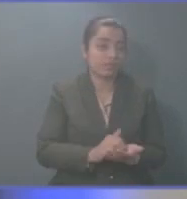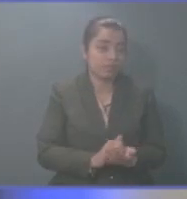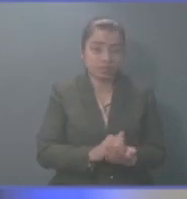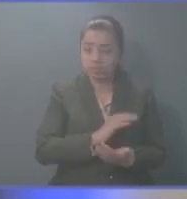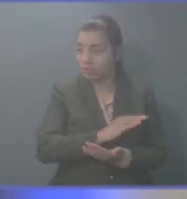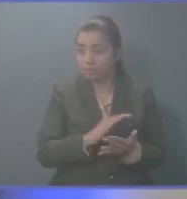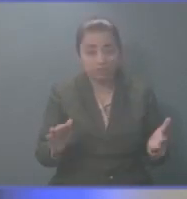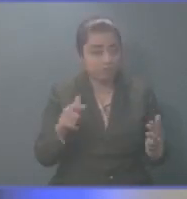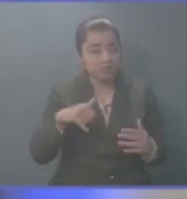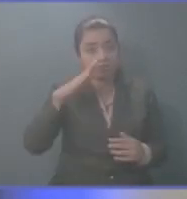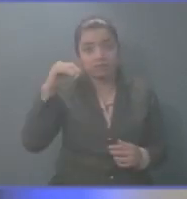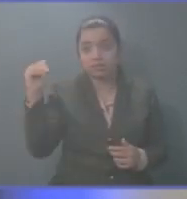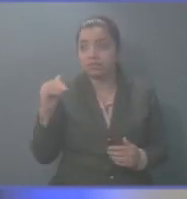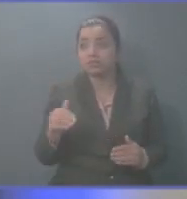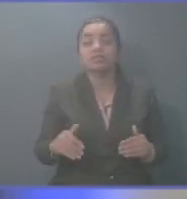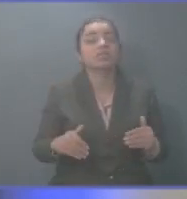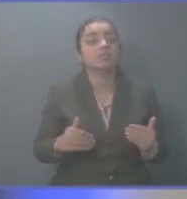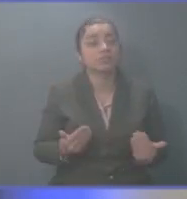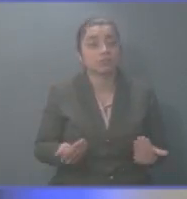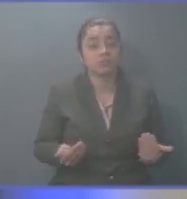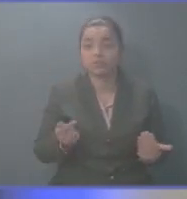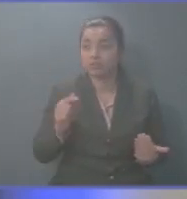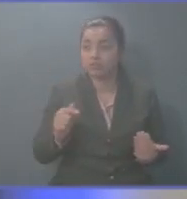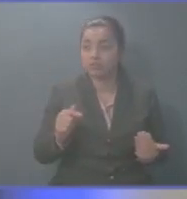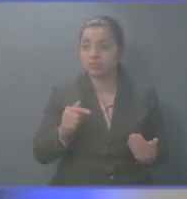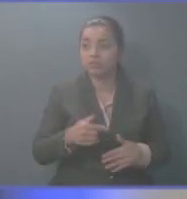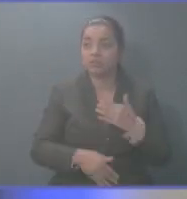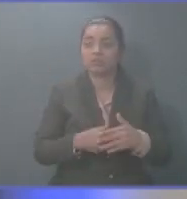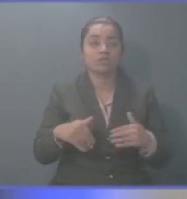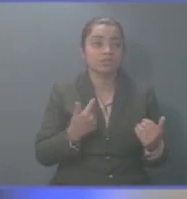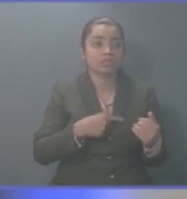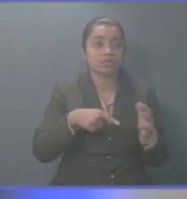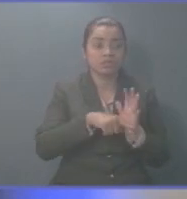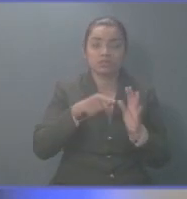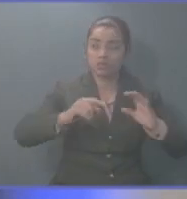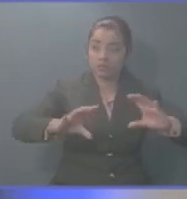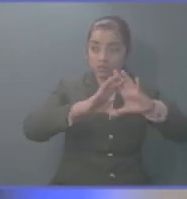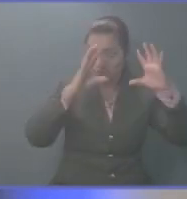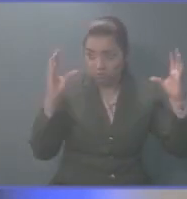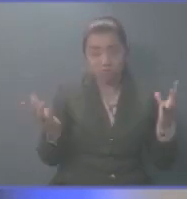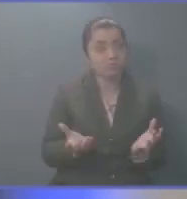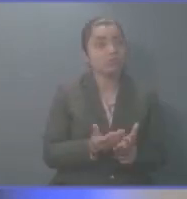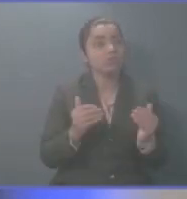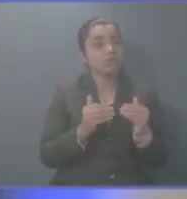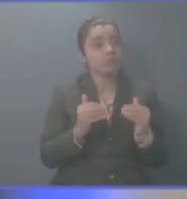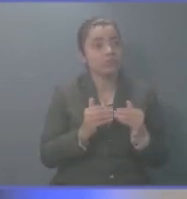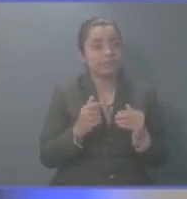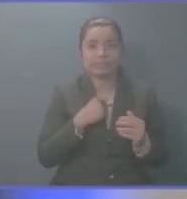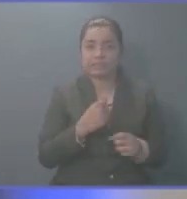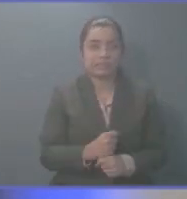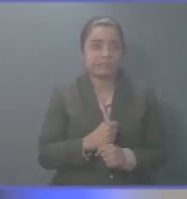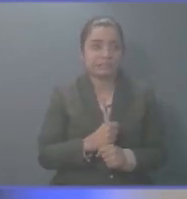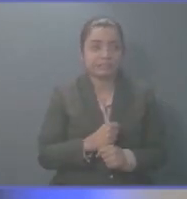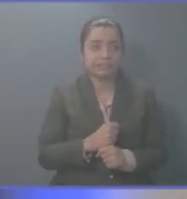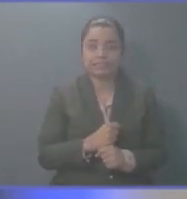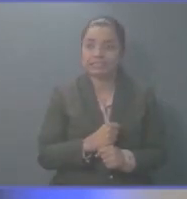a repetir en nuestro país, porque nos deja da una mala imagen a nivel internacional y sobre todo genera mucha incertidumbre,